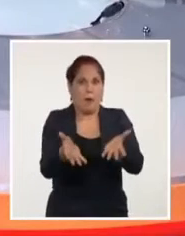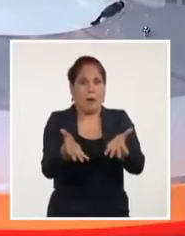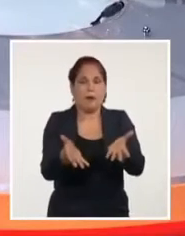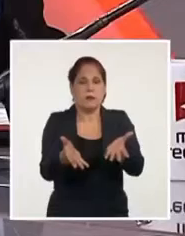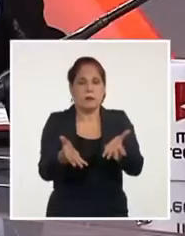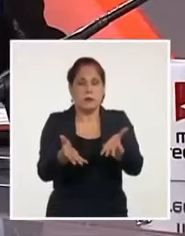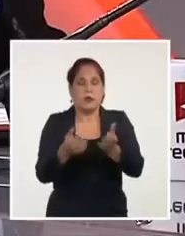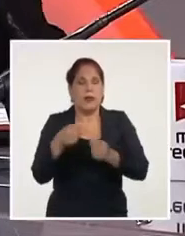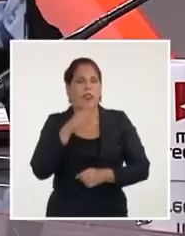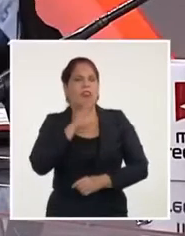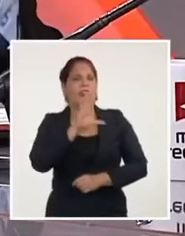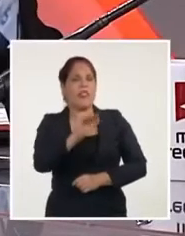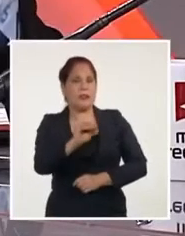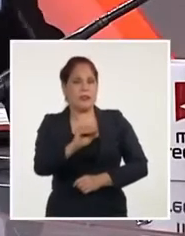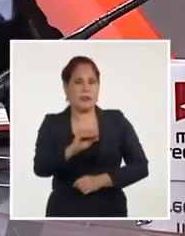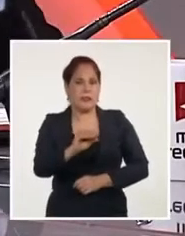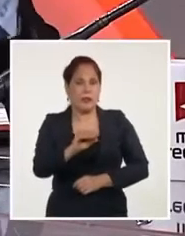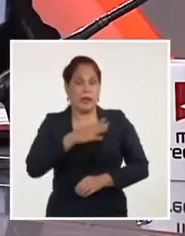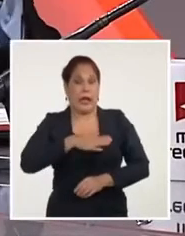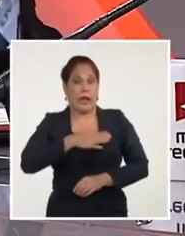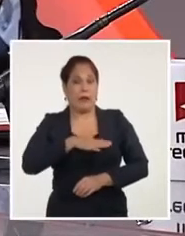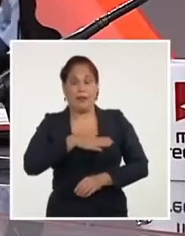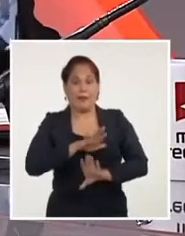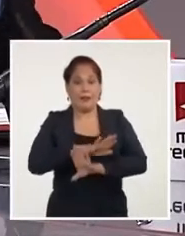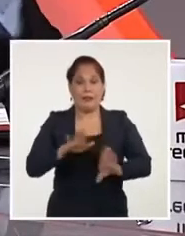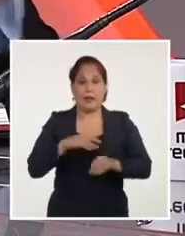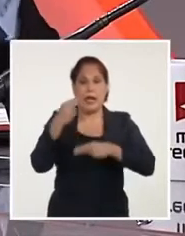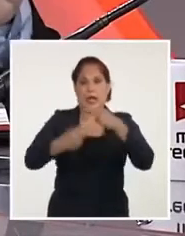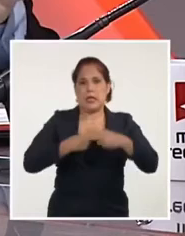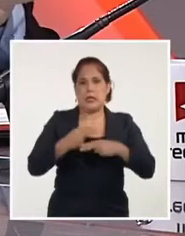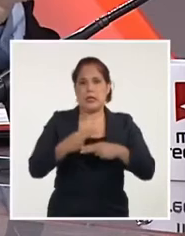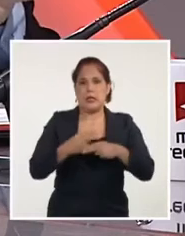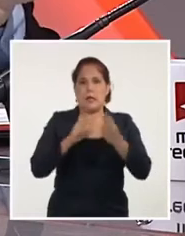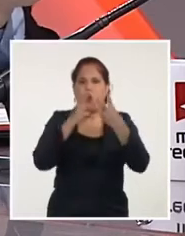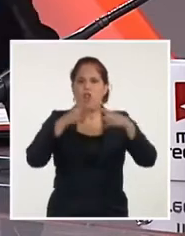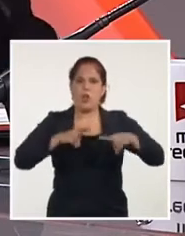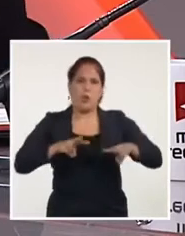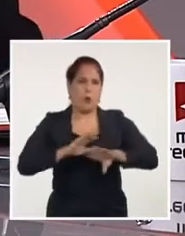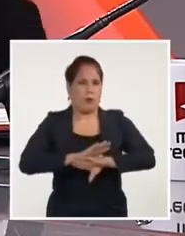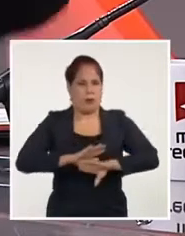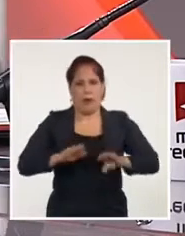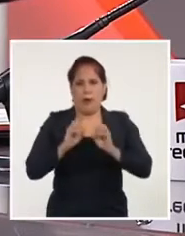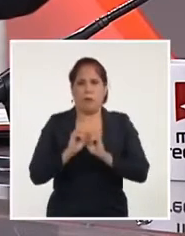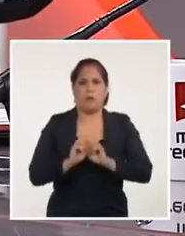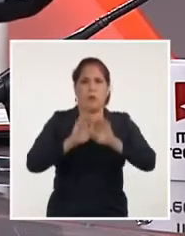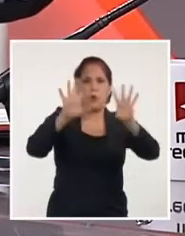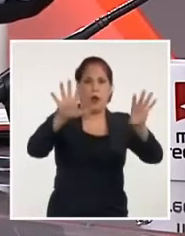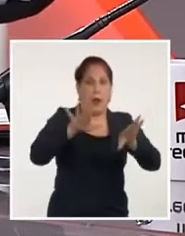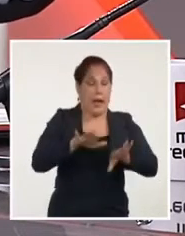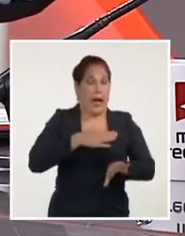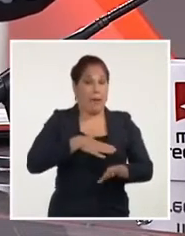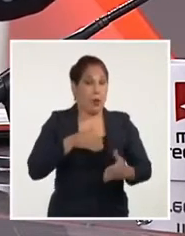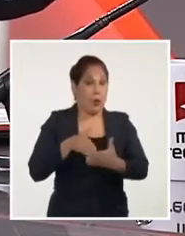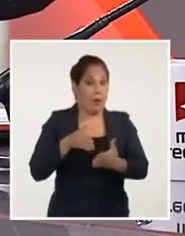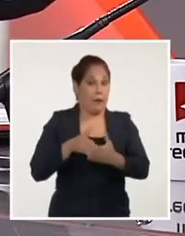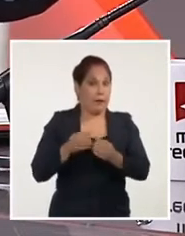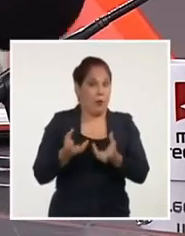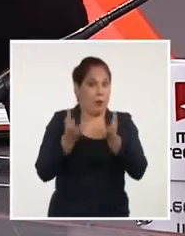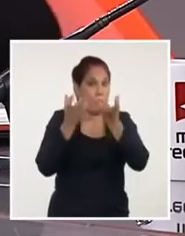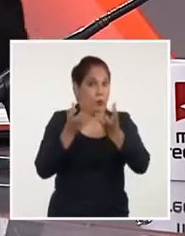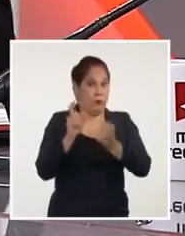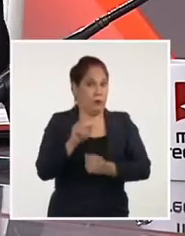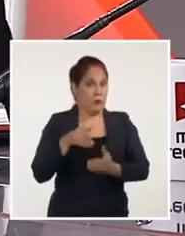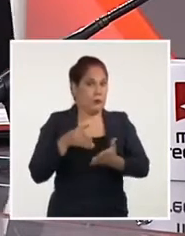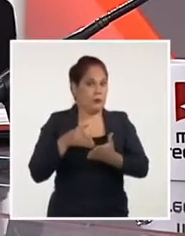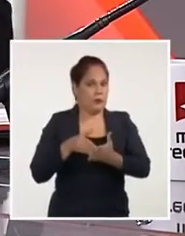ese momento: tranquilo, ya nosotros hicimos lo que nos tocaba, calentar. Ahora aquí atrás, no te metas en ese tumulto. Y